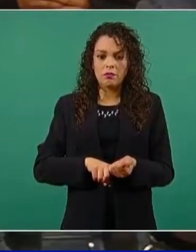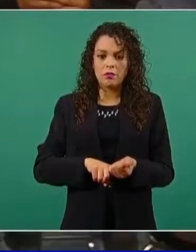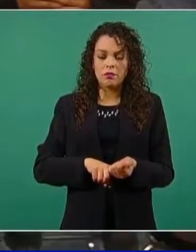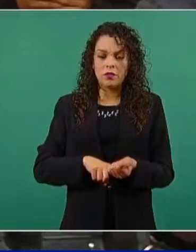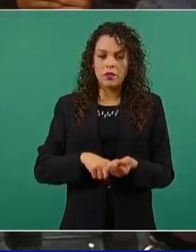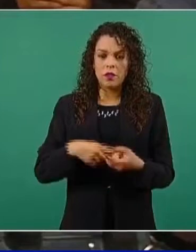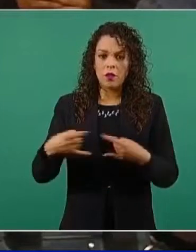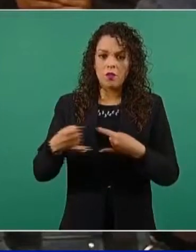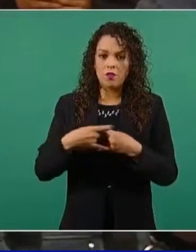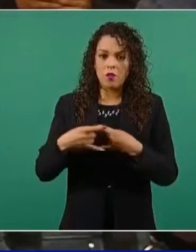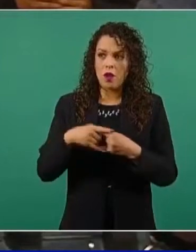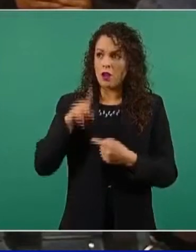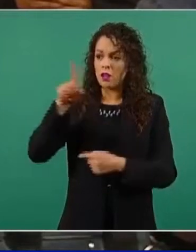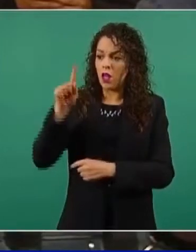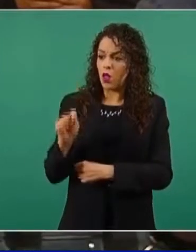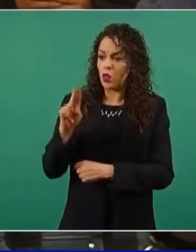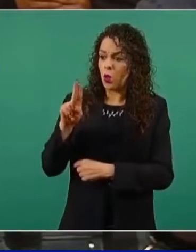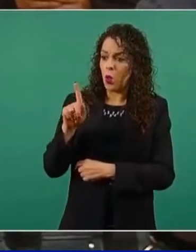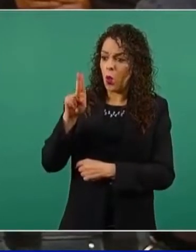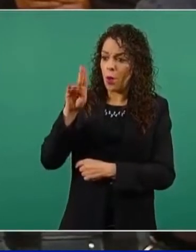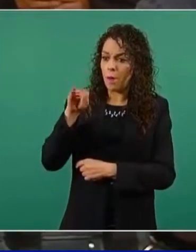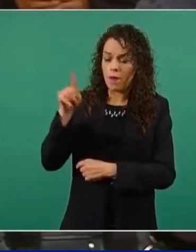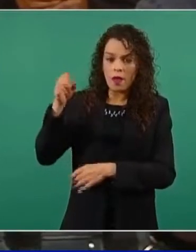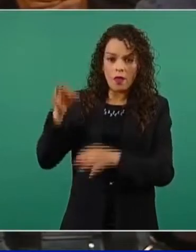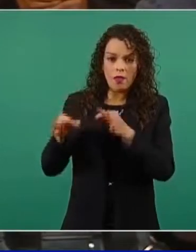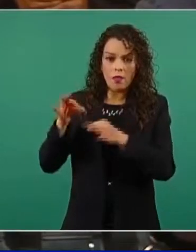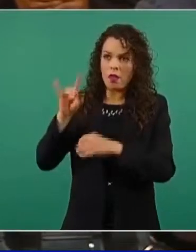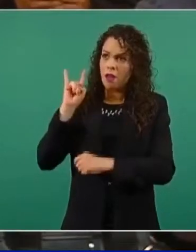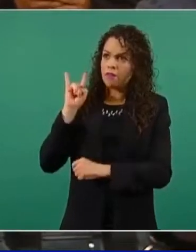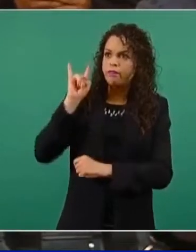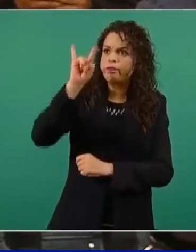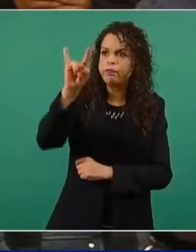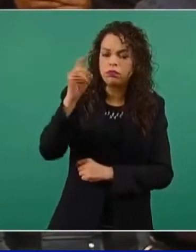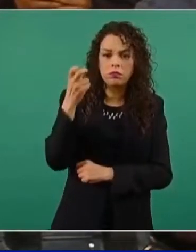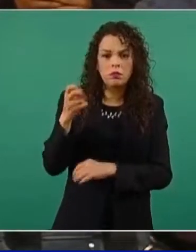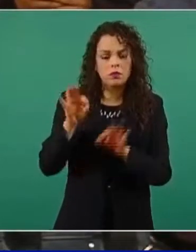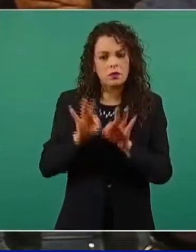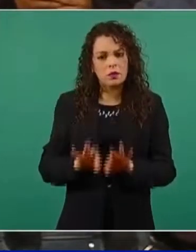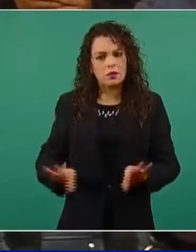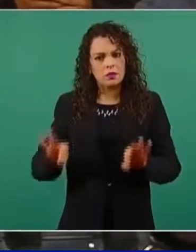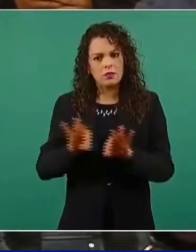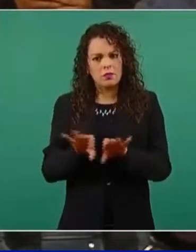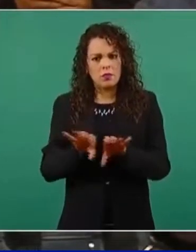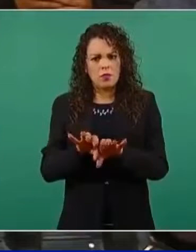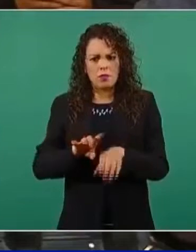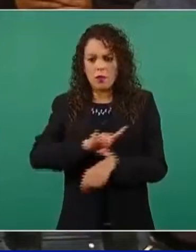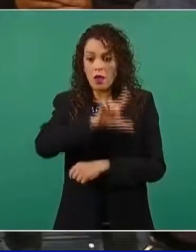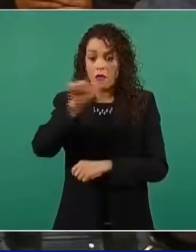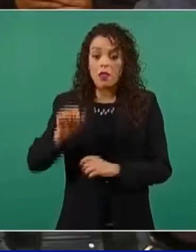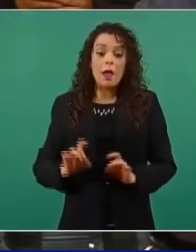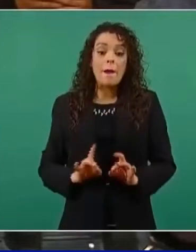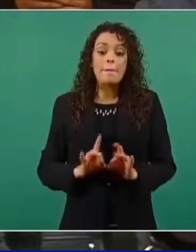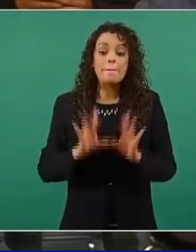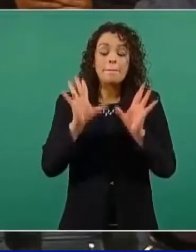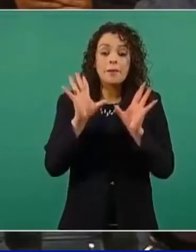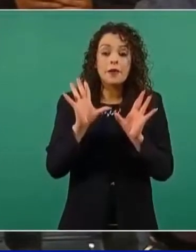la Fiscalía de Tulum tan importante determinación. Después vino la pandemia,